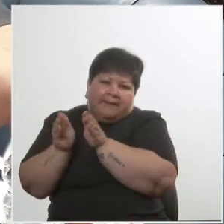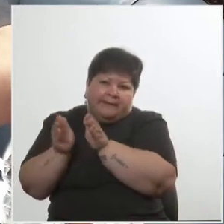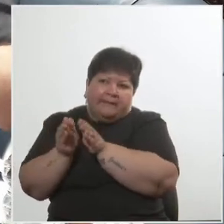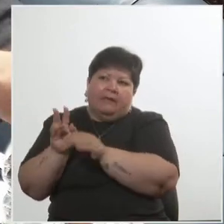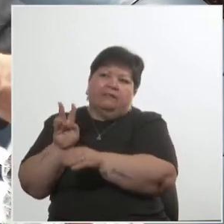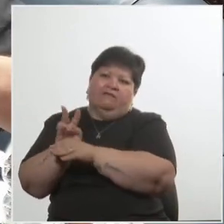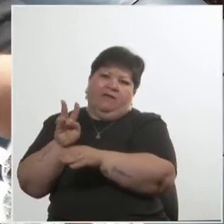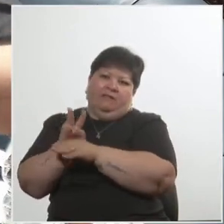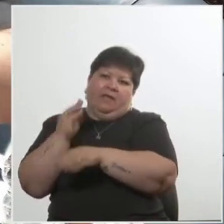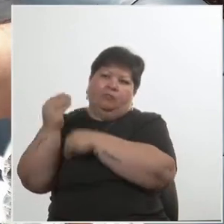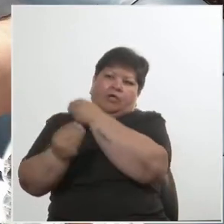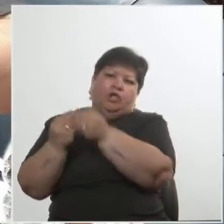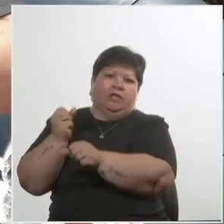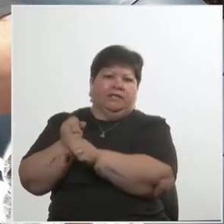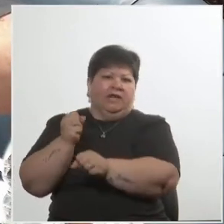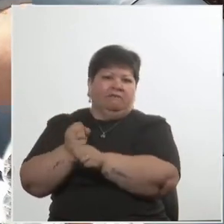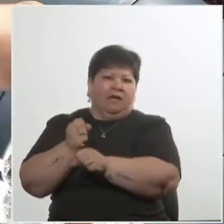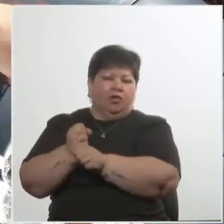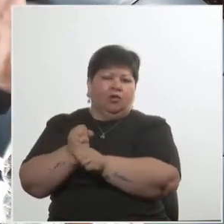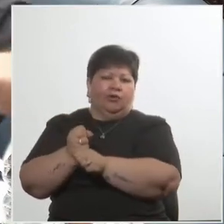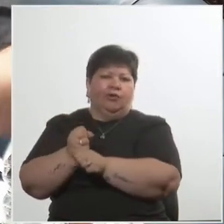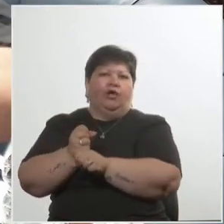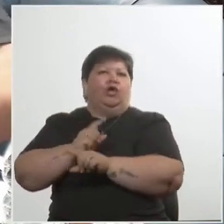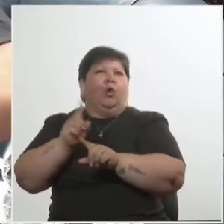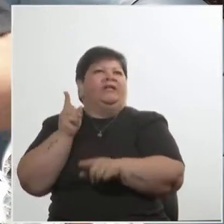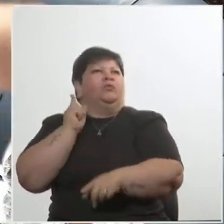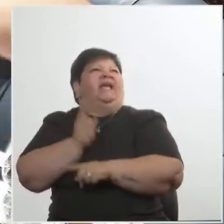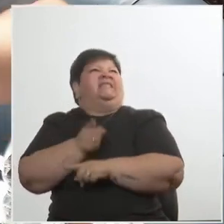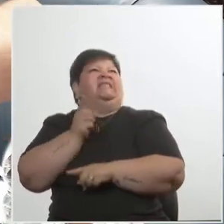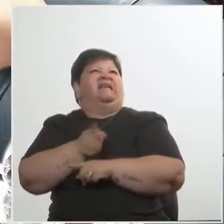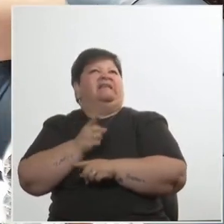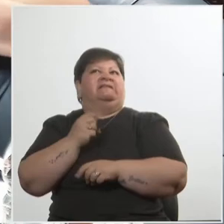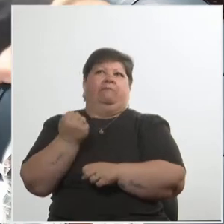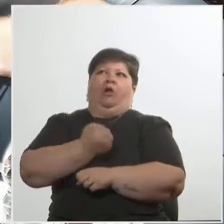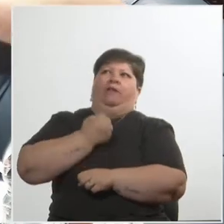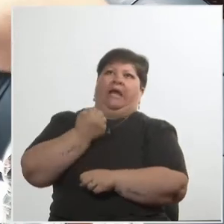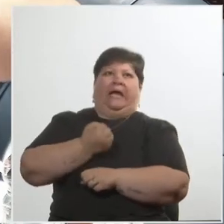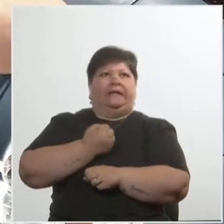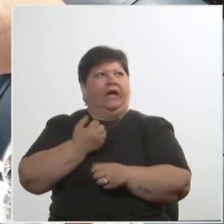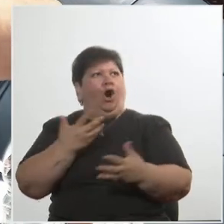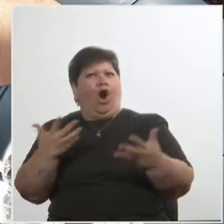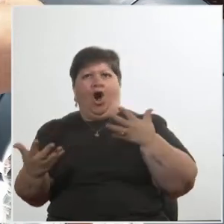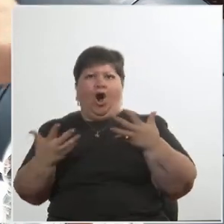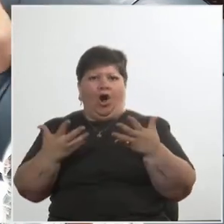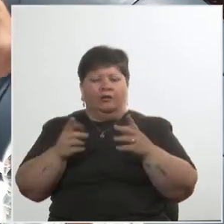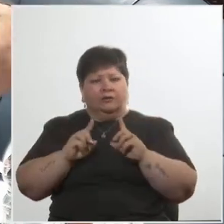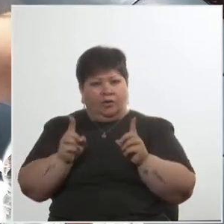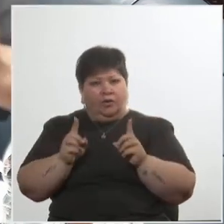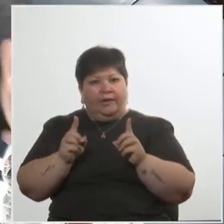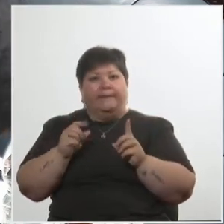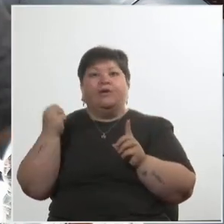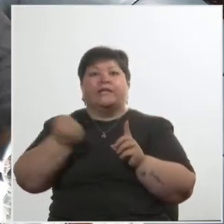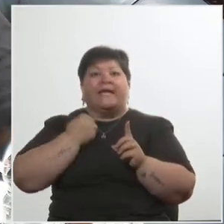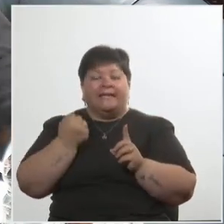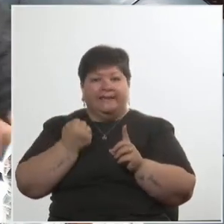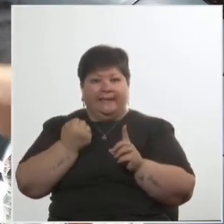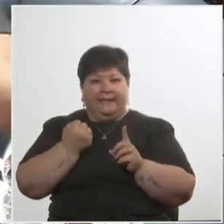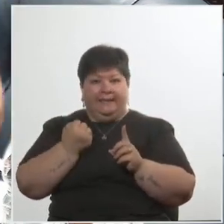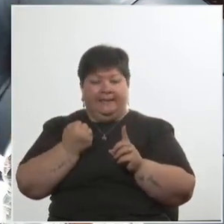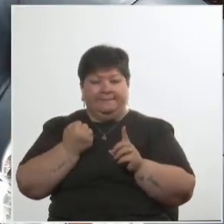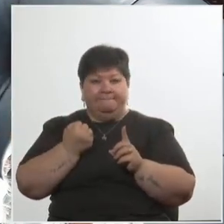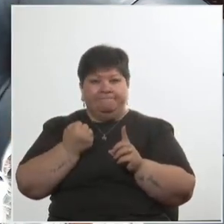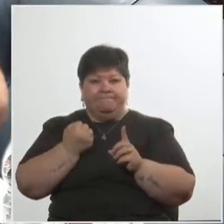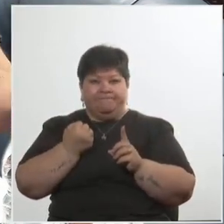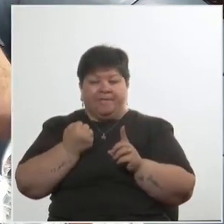no estamos planteando nada que sea de una exigencia en blanco y negro estamos diciendo la totalidad no estamos diciendo sin dejar ningún margen Pero